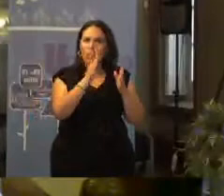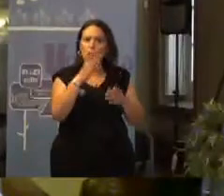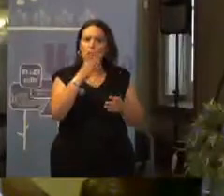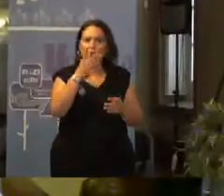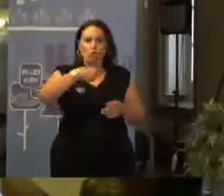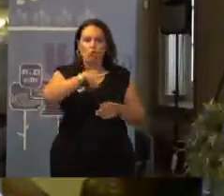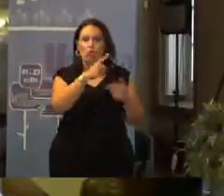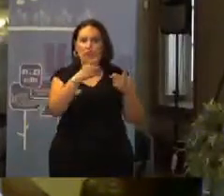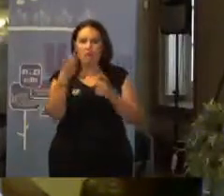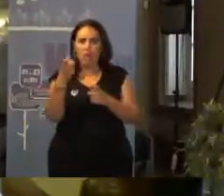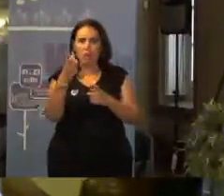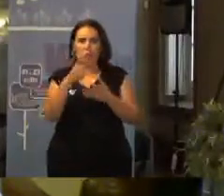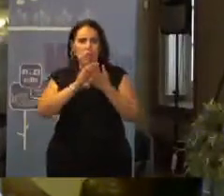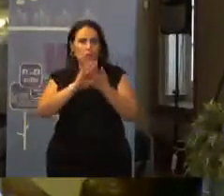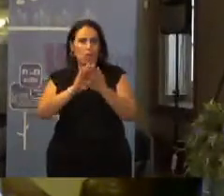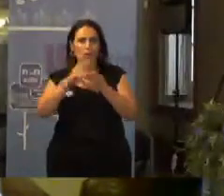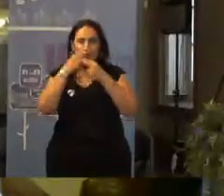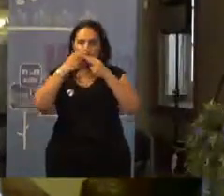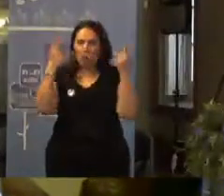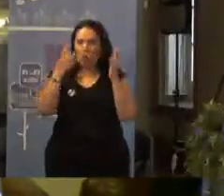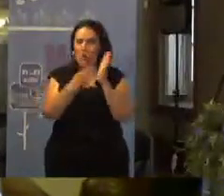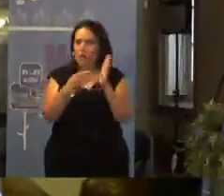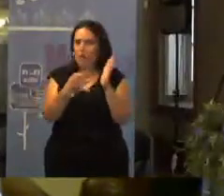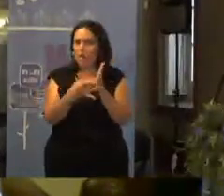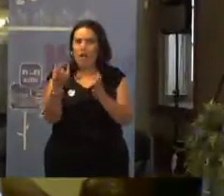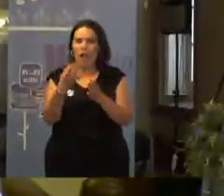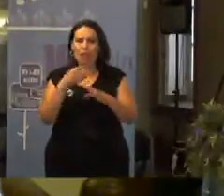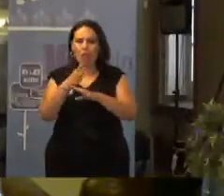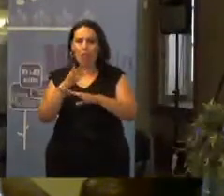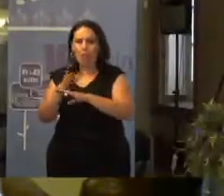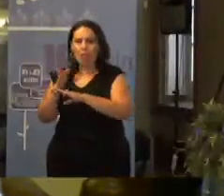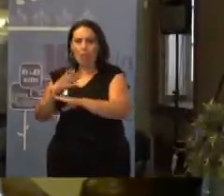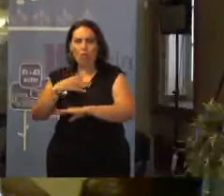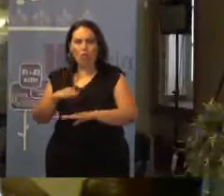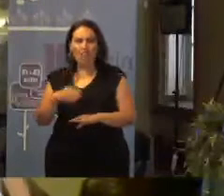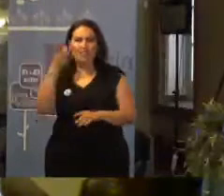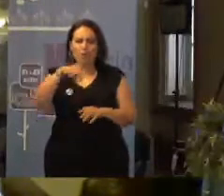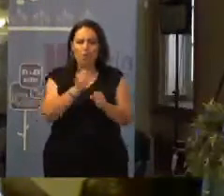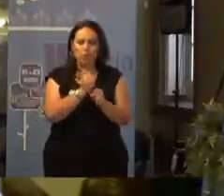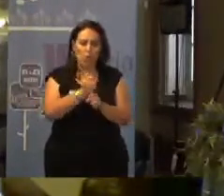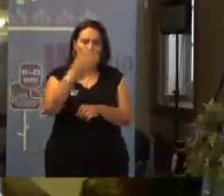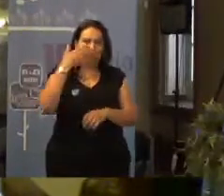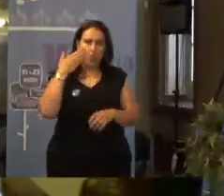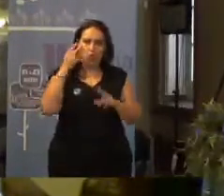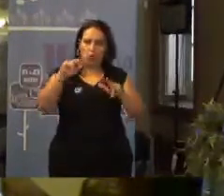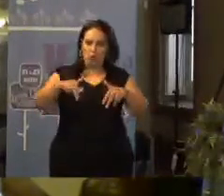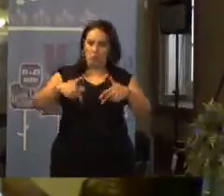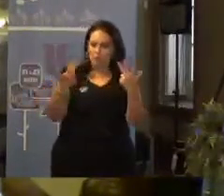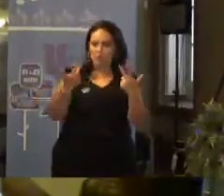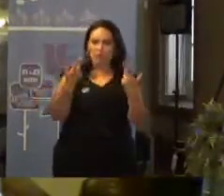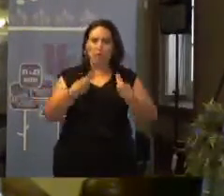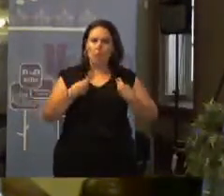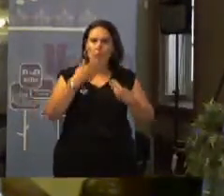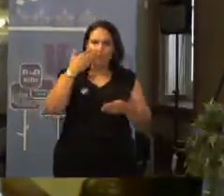servicios públicos de calidade que cheguen a todas partes, ter un traballo digno e que nos permita vivir con dignidade, ter